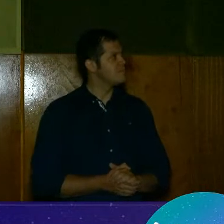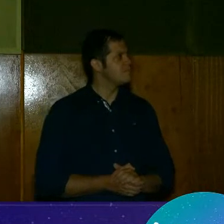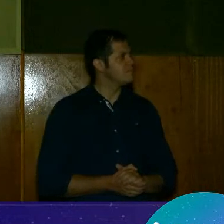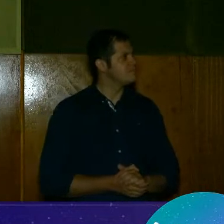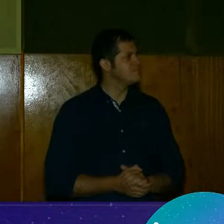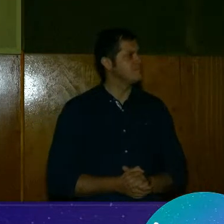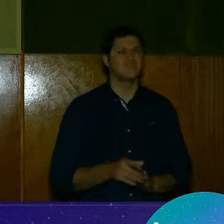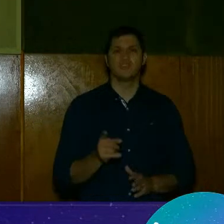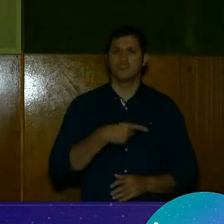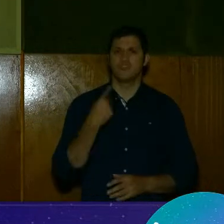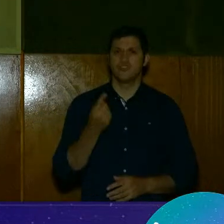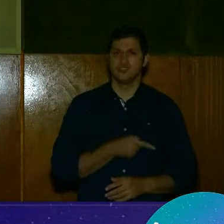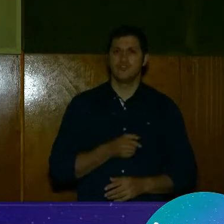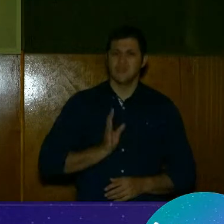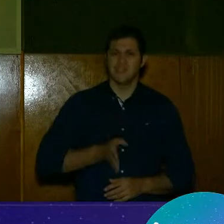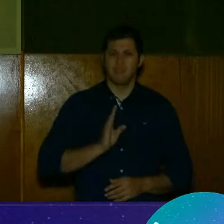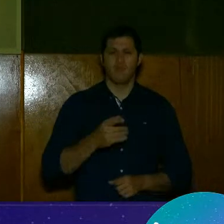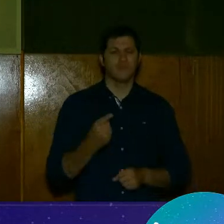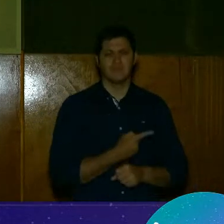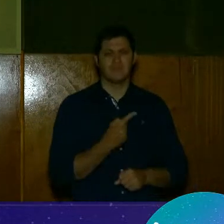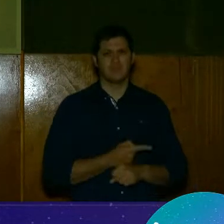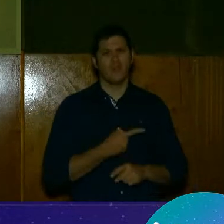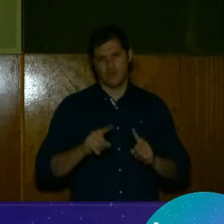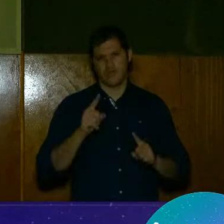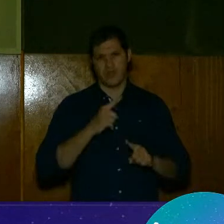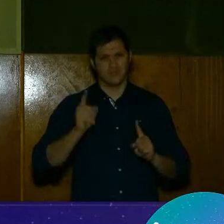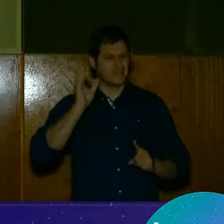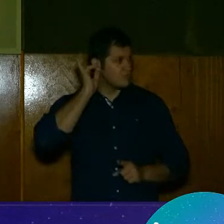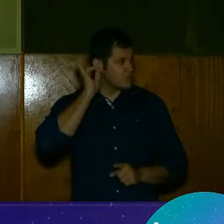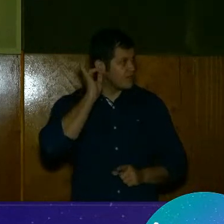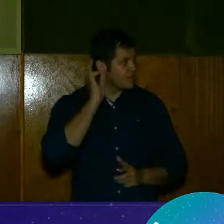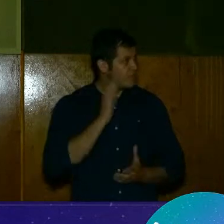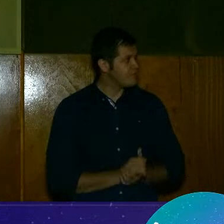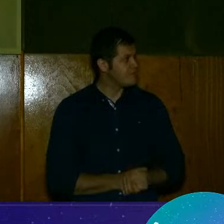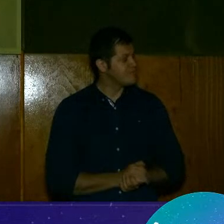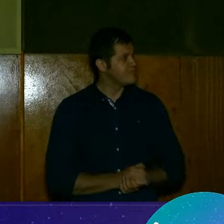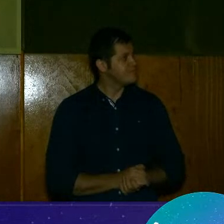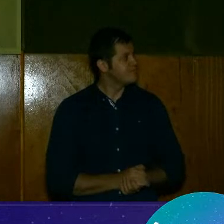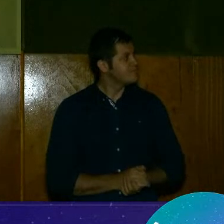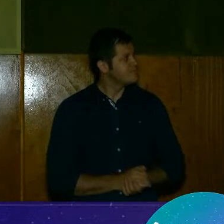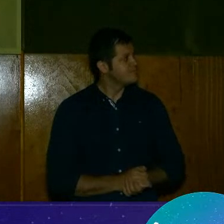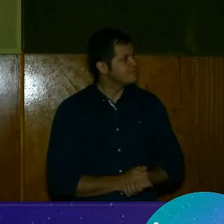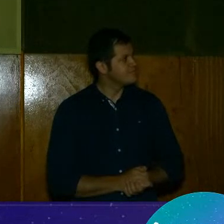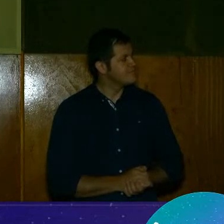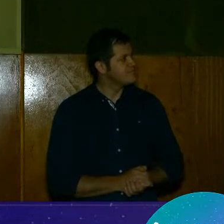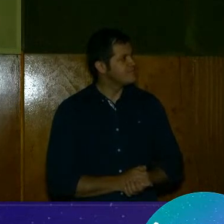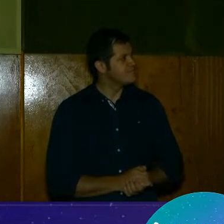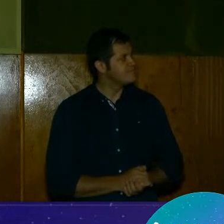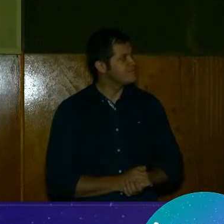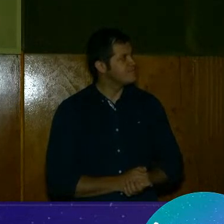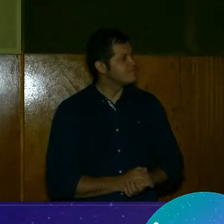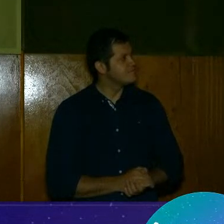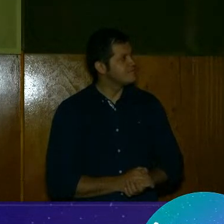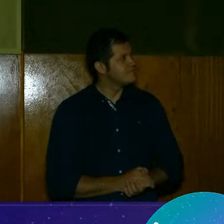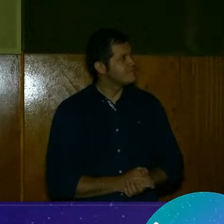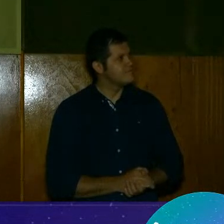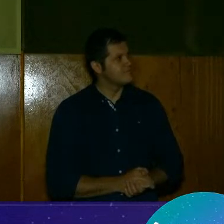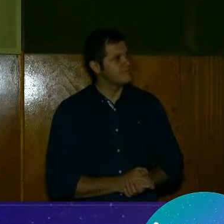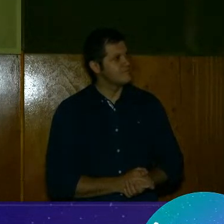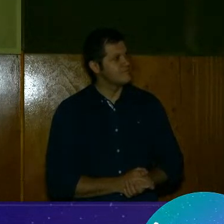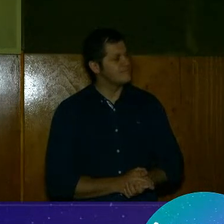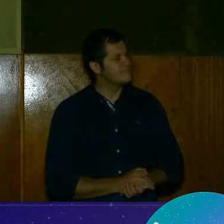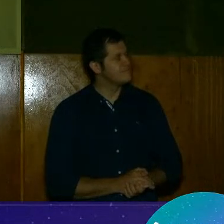las profesoras mujeres en estas áreas tienden a ser pocas y esas pocas también te marcan y